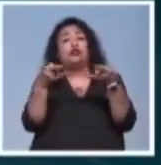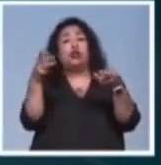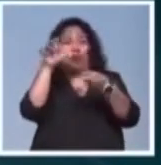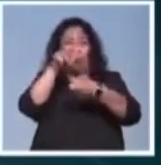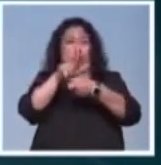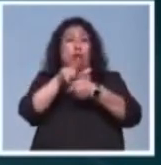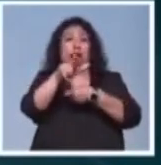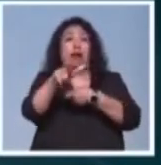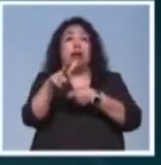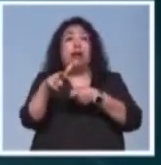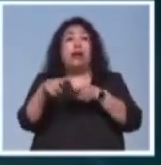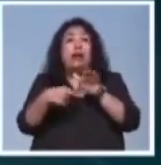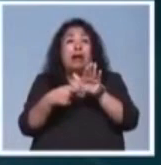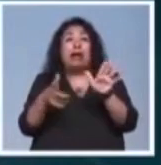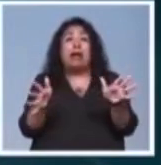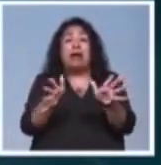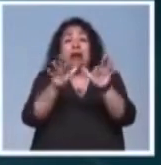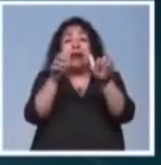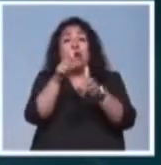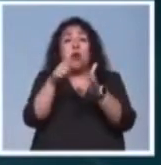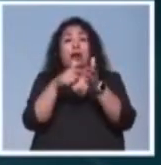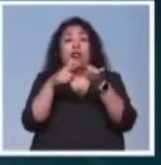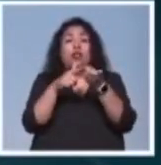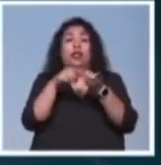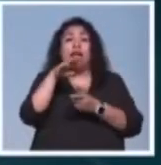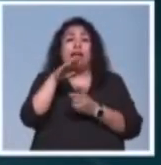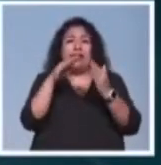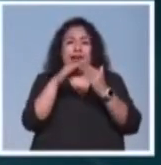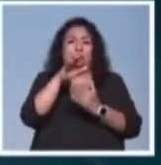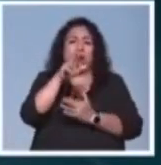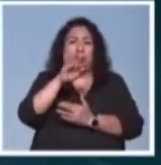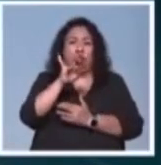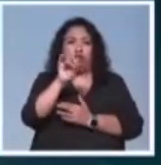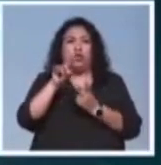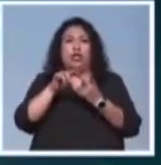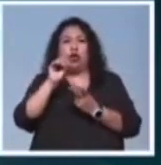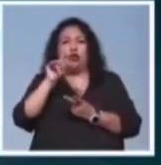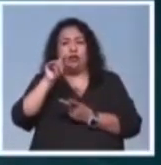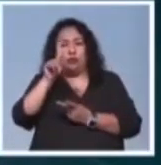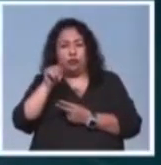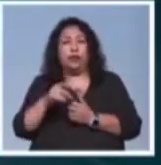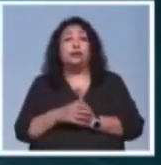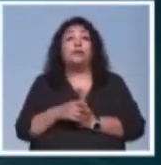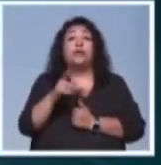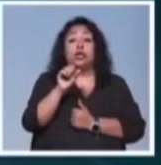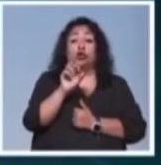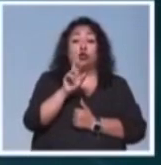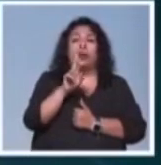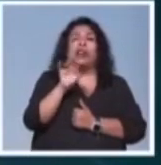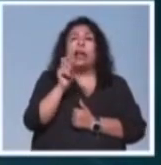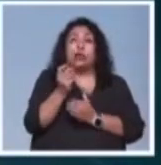cultural de este movimiento artístico en la casa María José y Octavio Paz. El surrealismo es